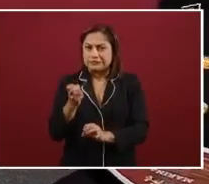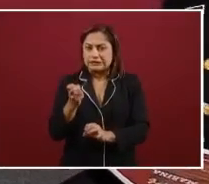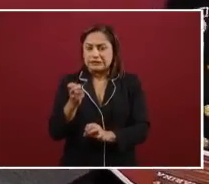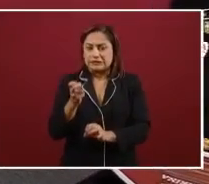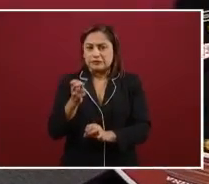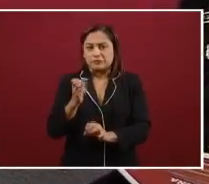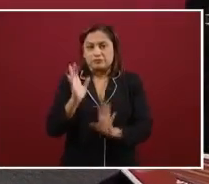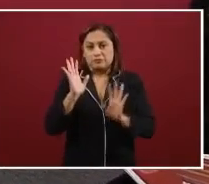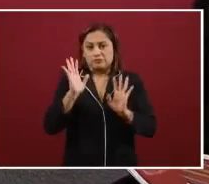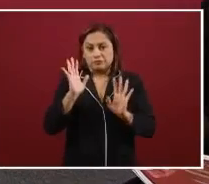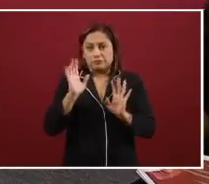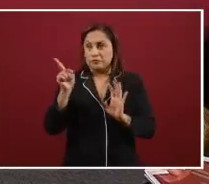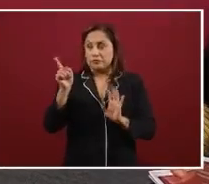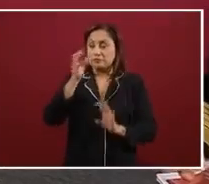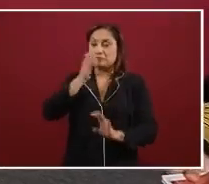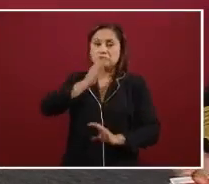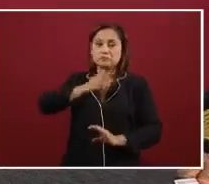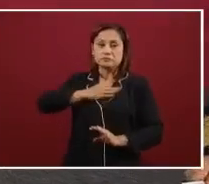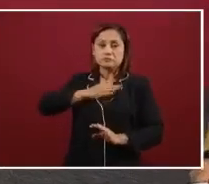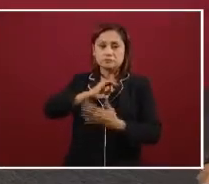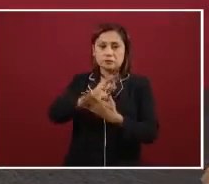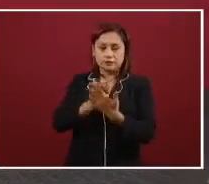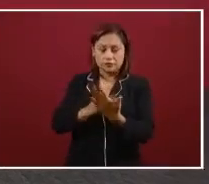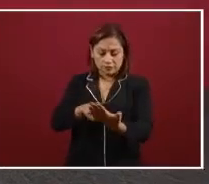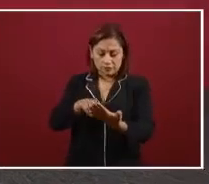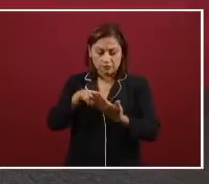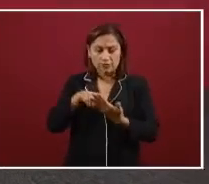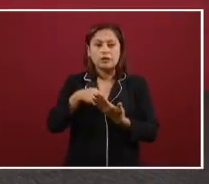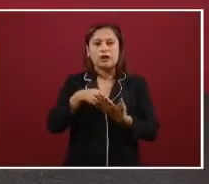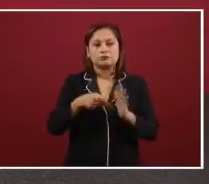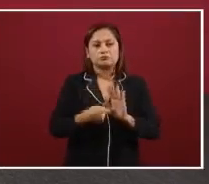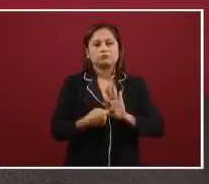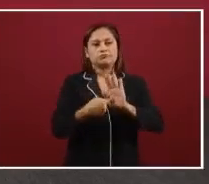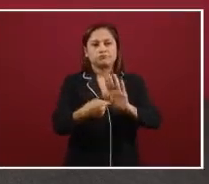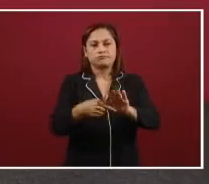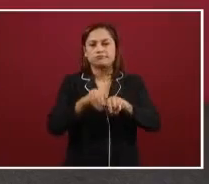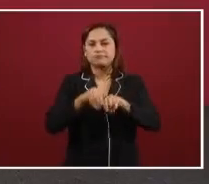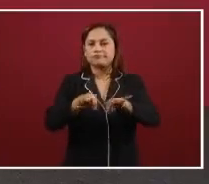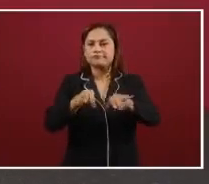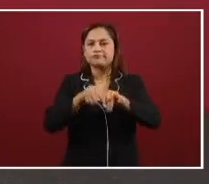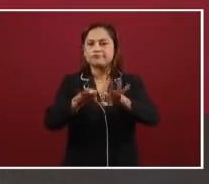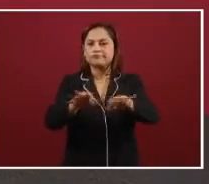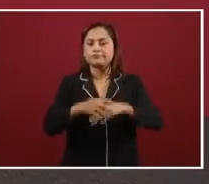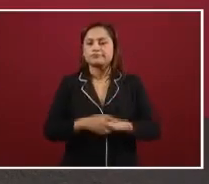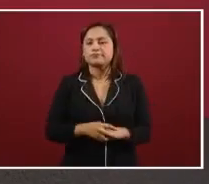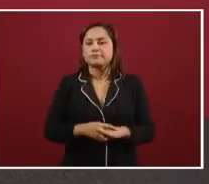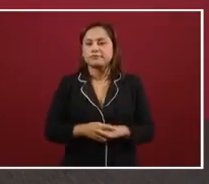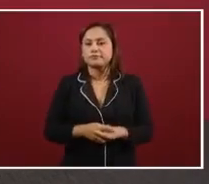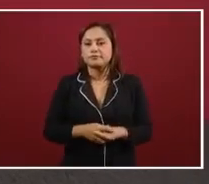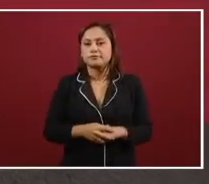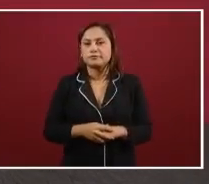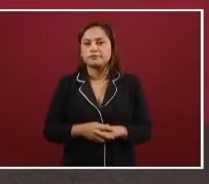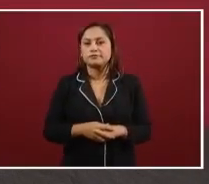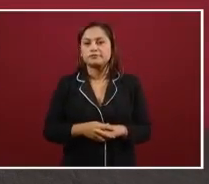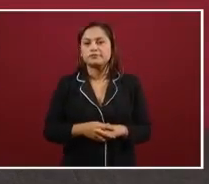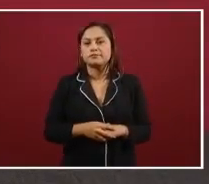tengo información que se está dando. No hay,